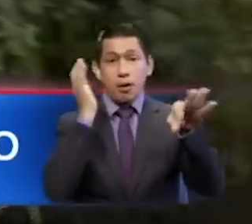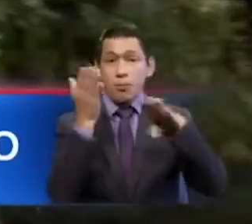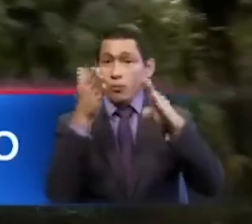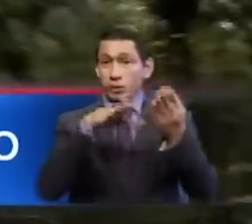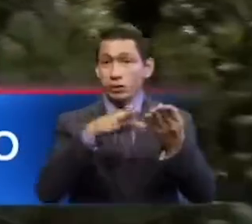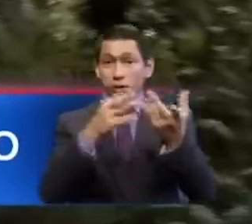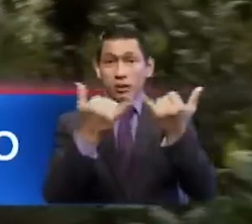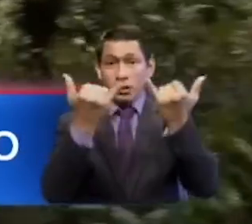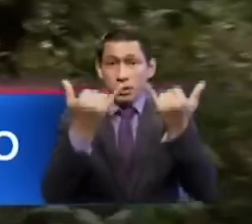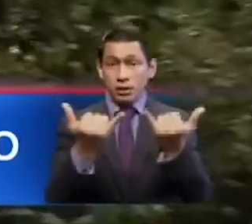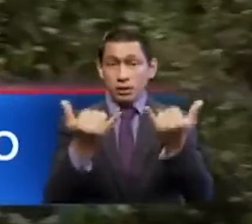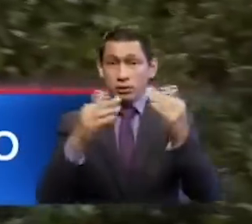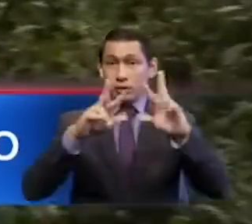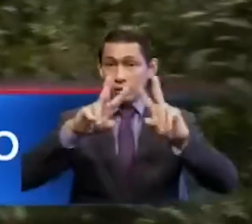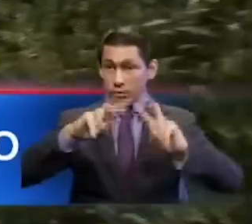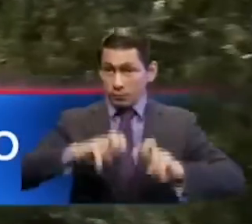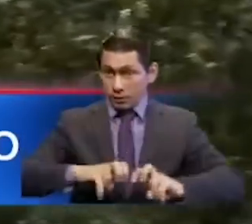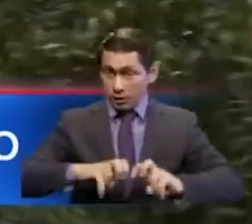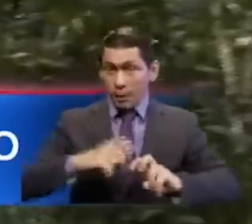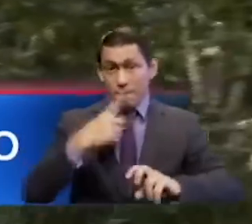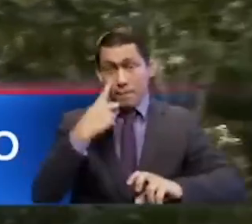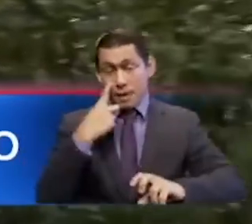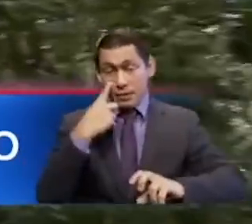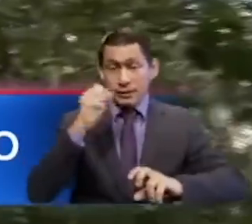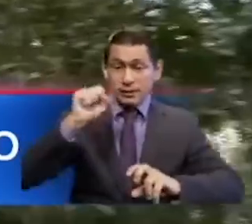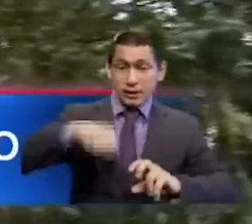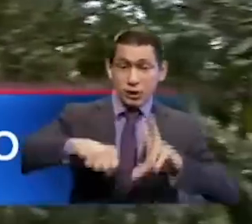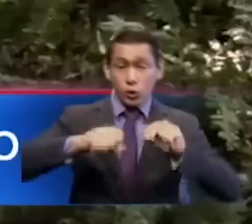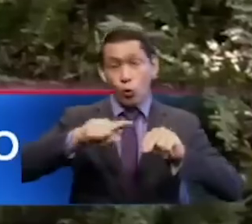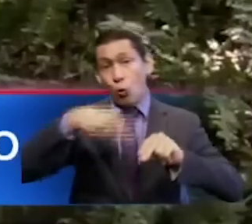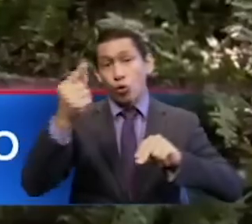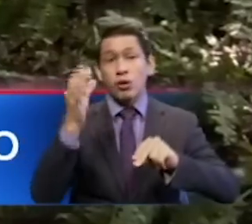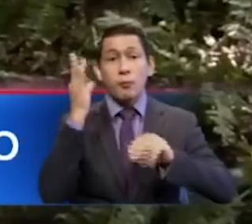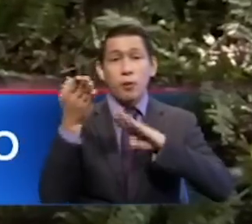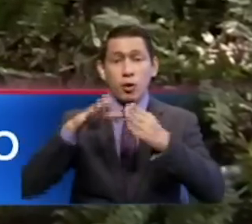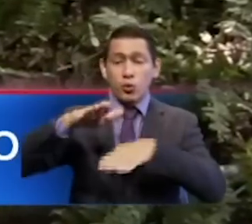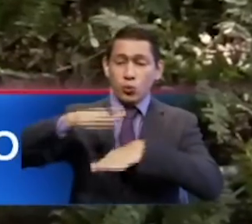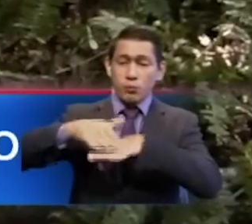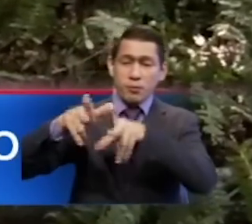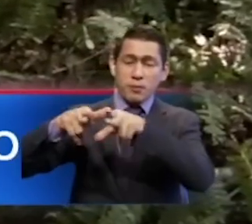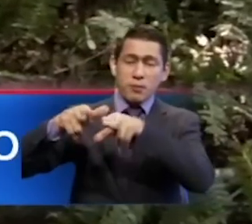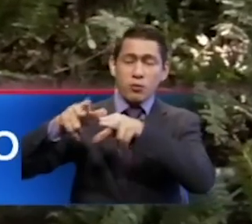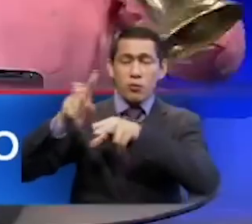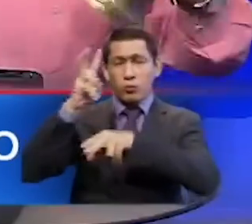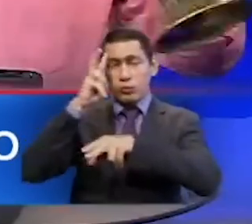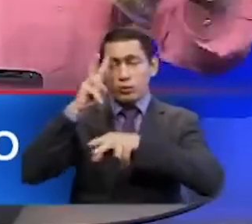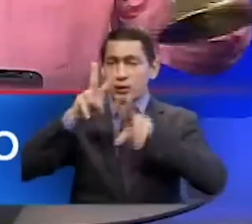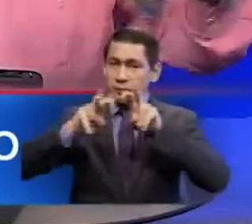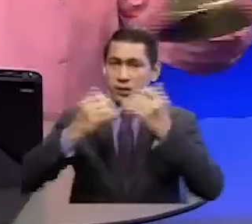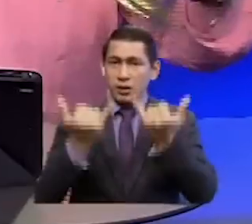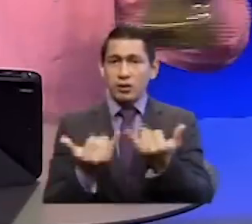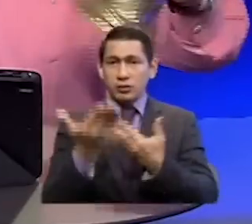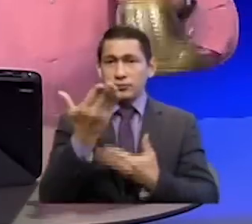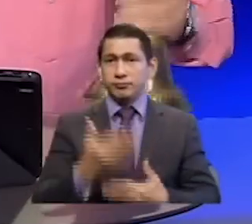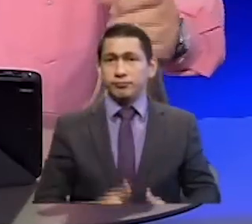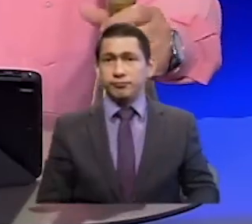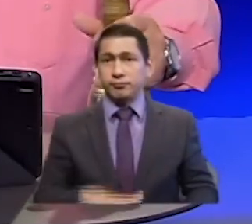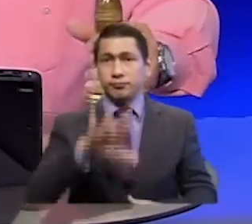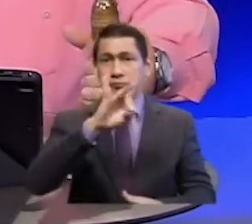la presencia de otros restos humanos. Fernando Escurra, TC Televisión.